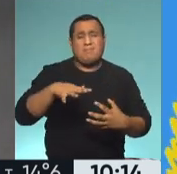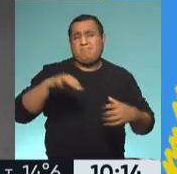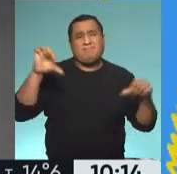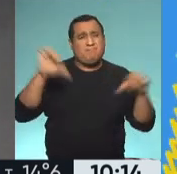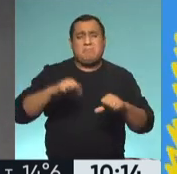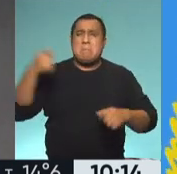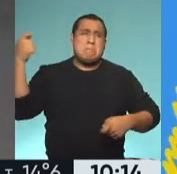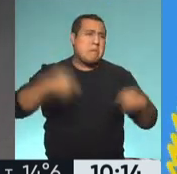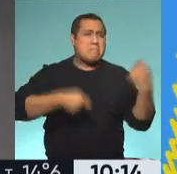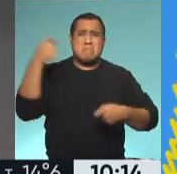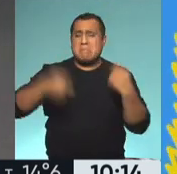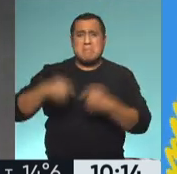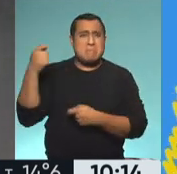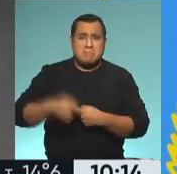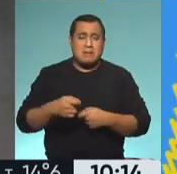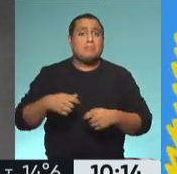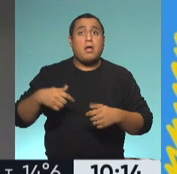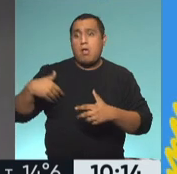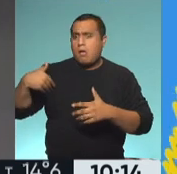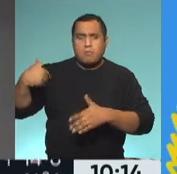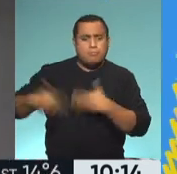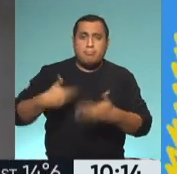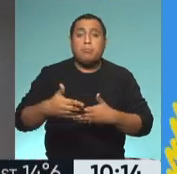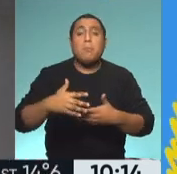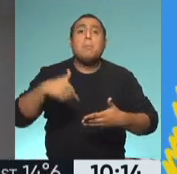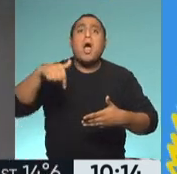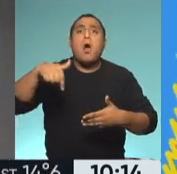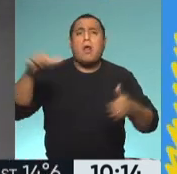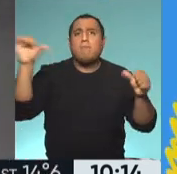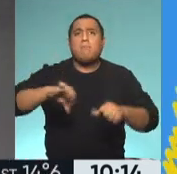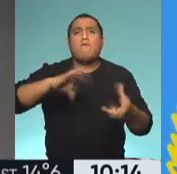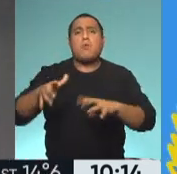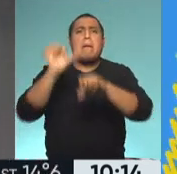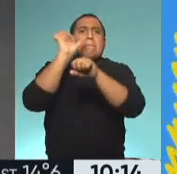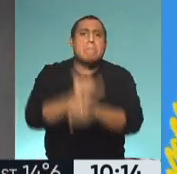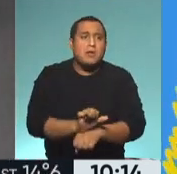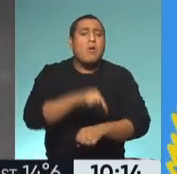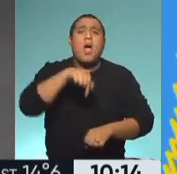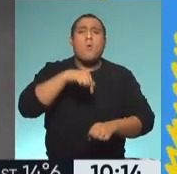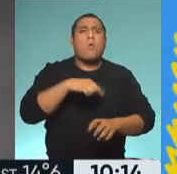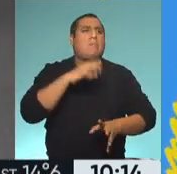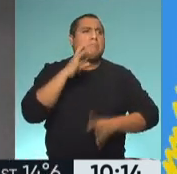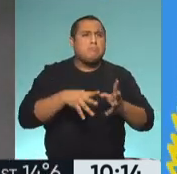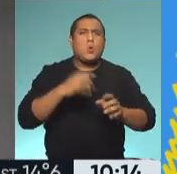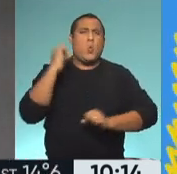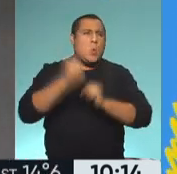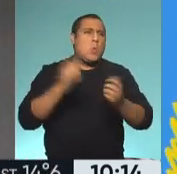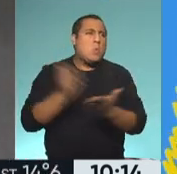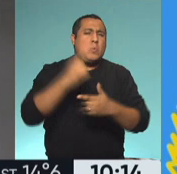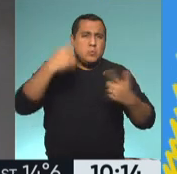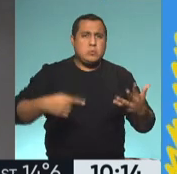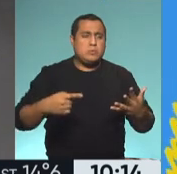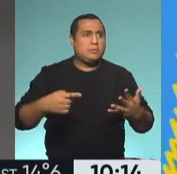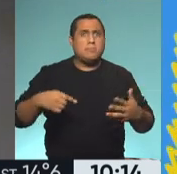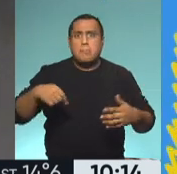matanzas. Hemos progresado muy deprisa, pero nos hemos encarcelado nosotros. El maquinismo que crea abundancia nos deja en la necesidad. Nuestro conocimiento